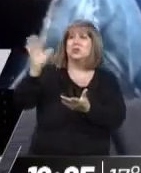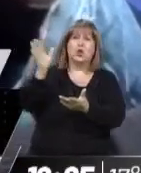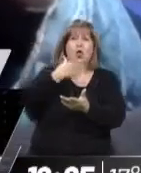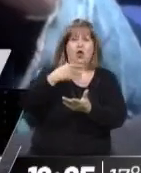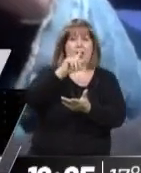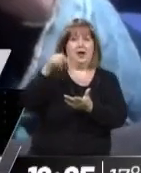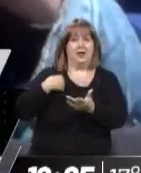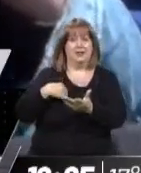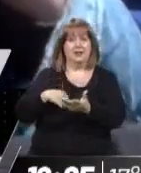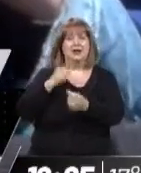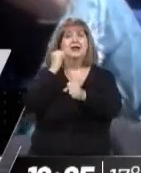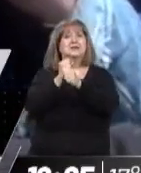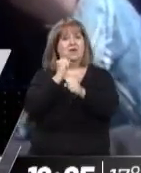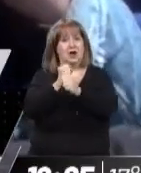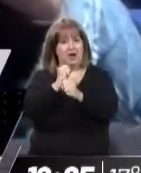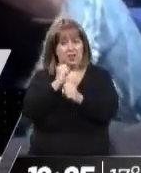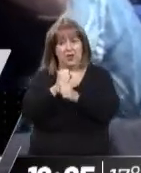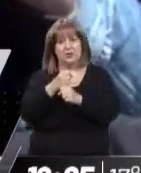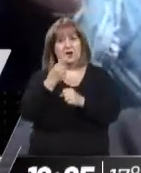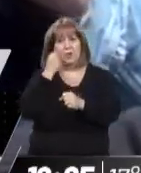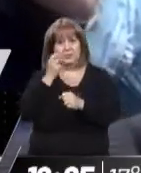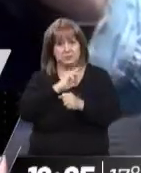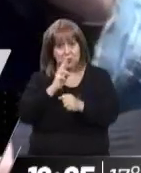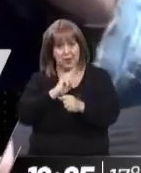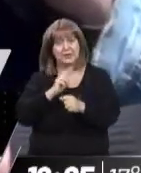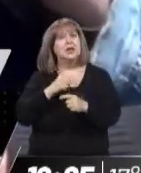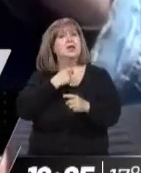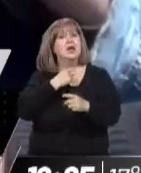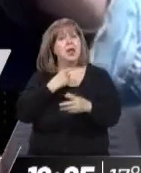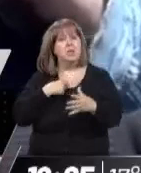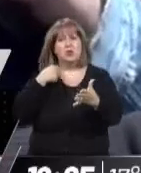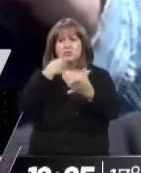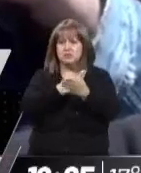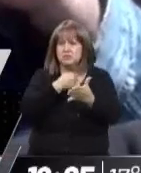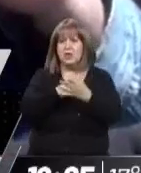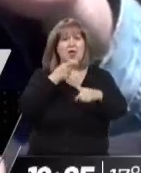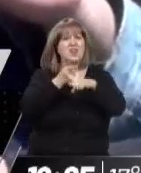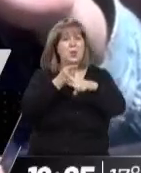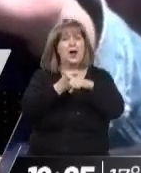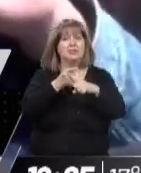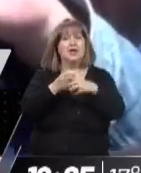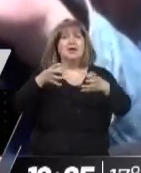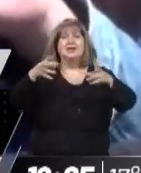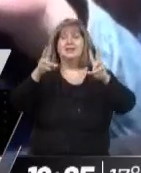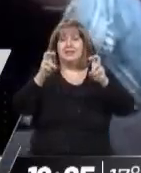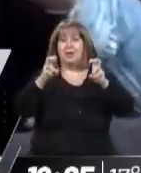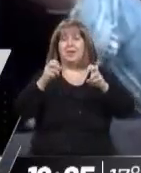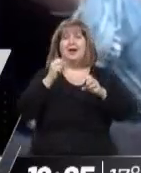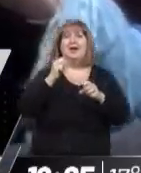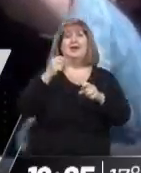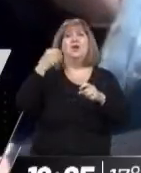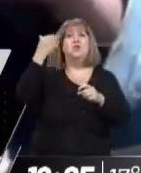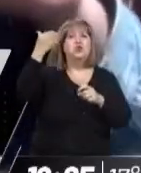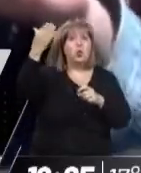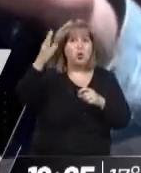planteando es, dentro del peronismo, dar un debate sobre el futuro del peronismo y del país que estamos pretendiendo. Cuando